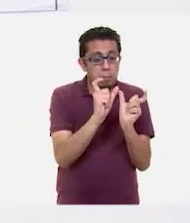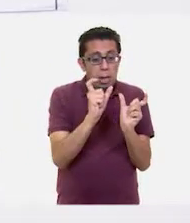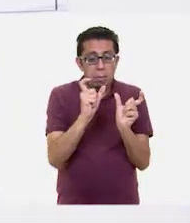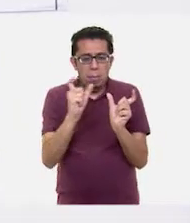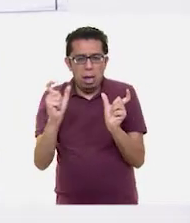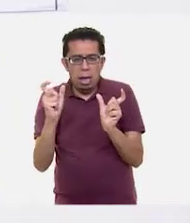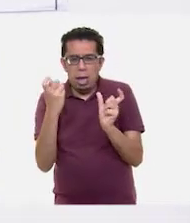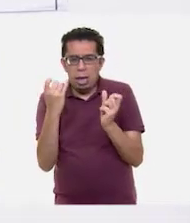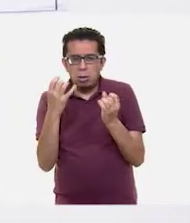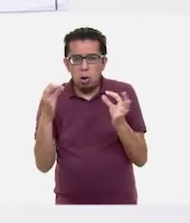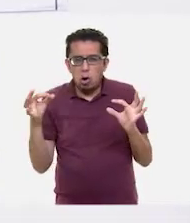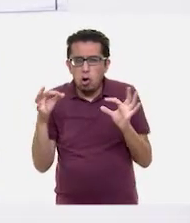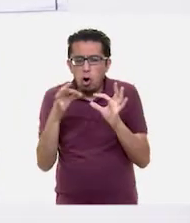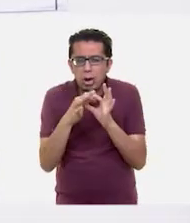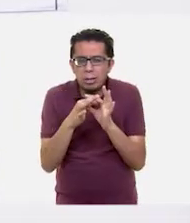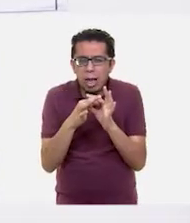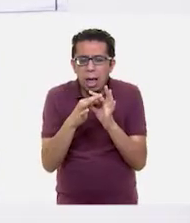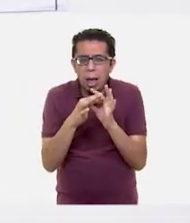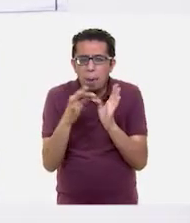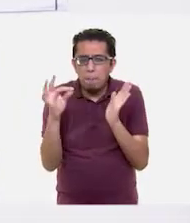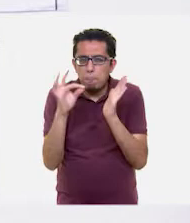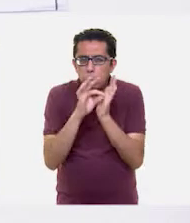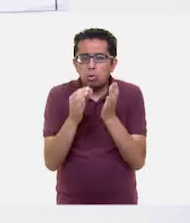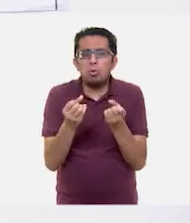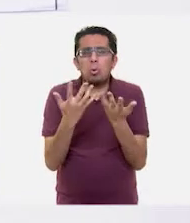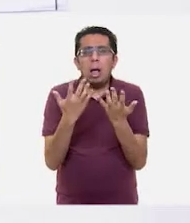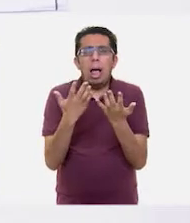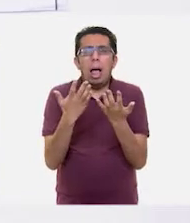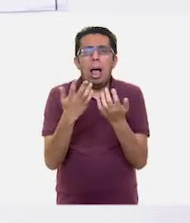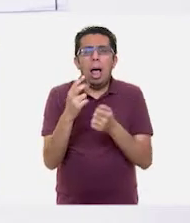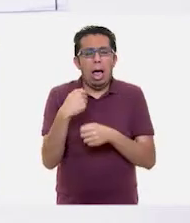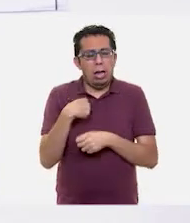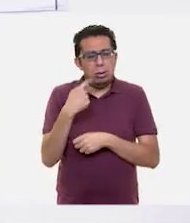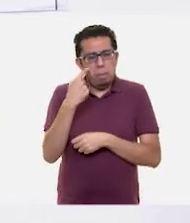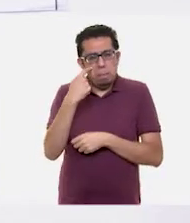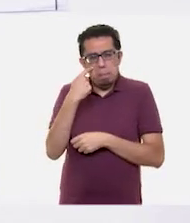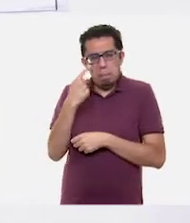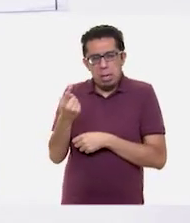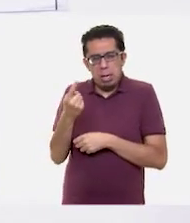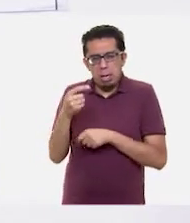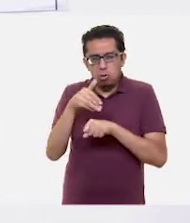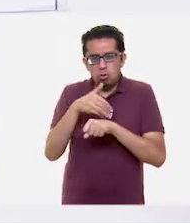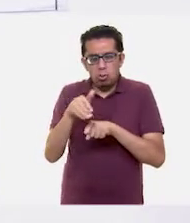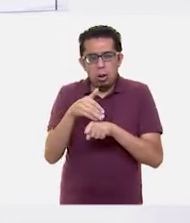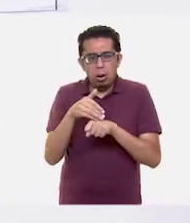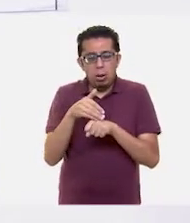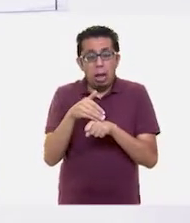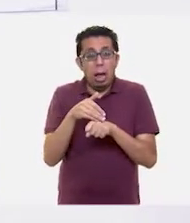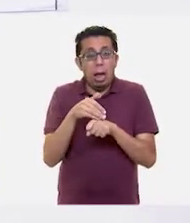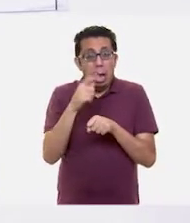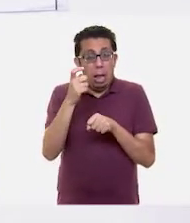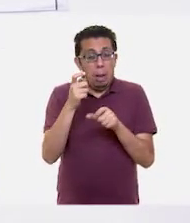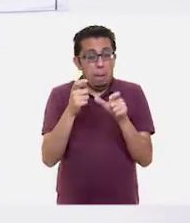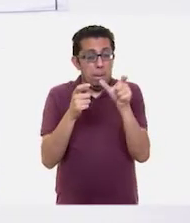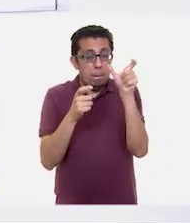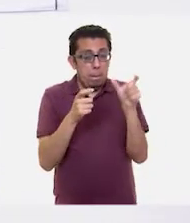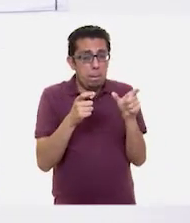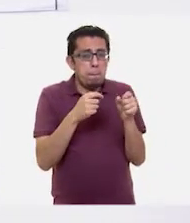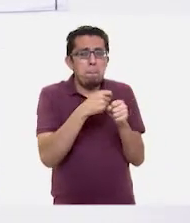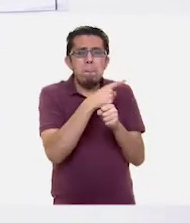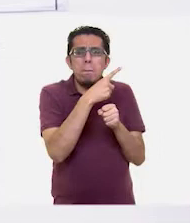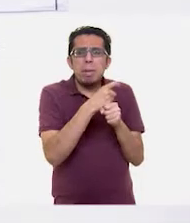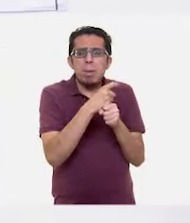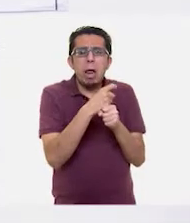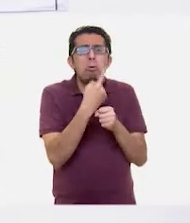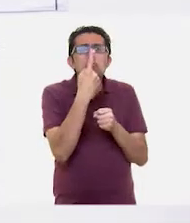de puntos. Porque me fijé en los números y vi que la primera figura de la sucesión inicia con un punto